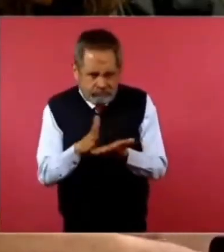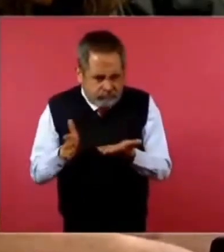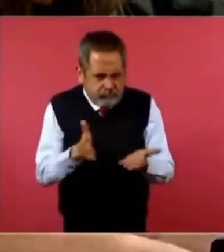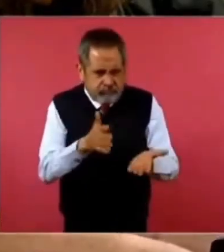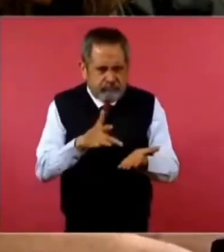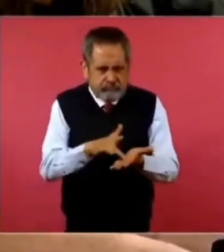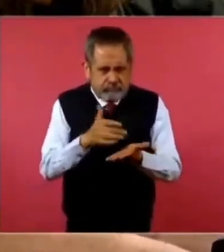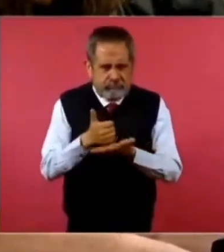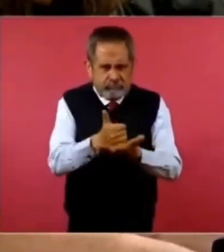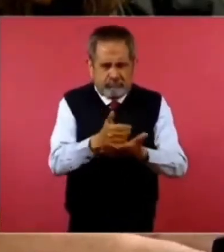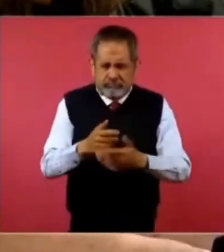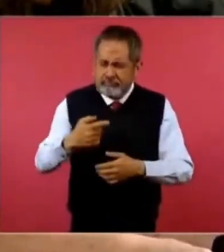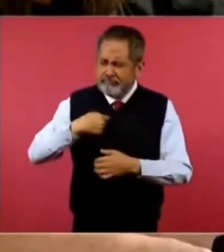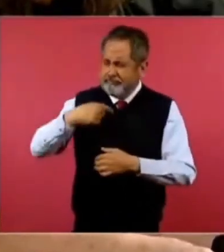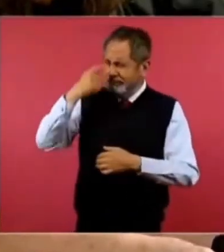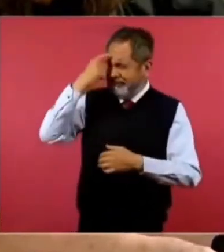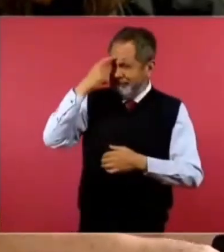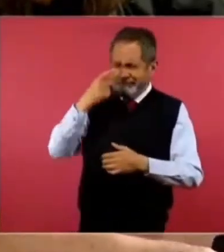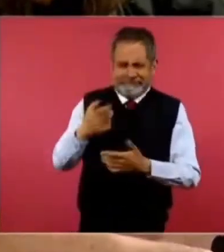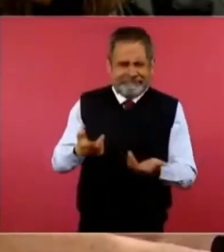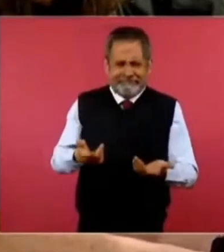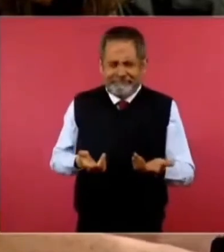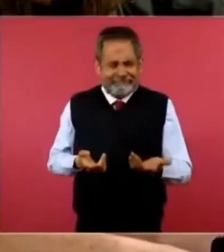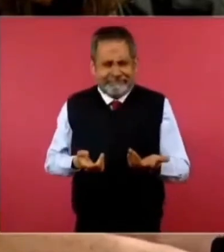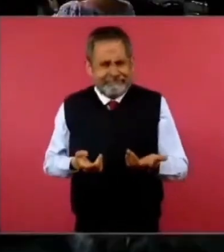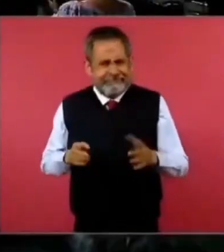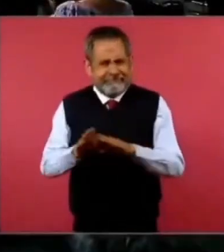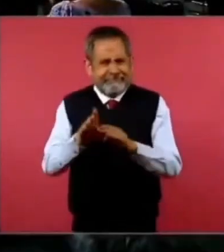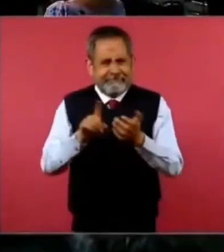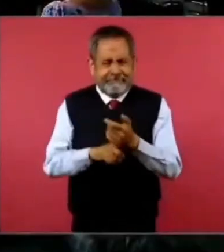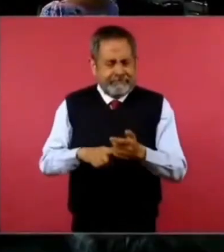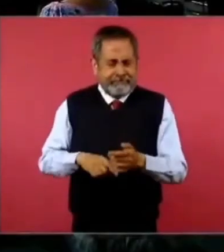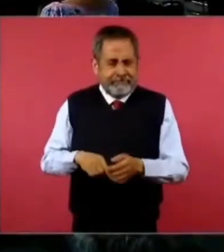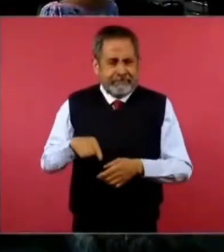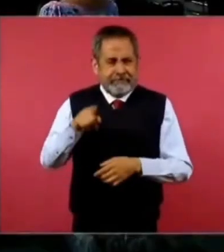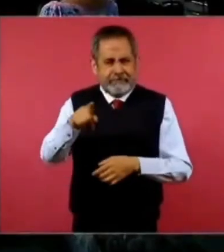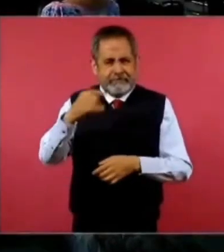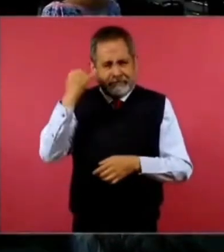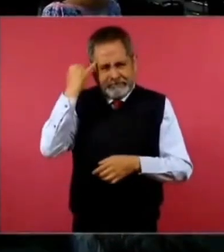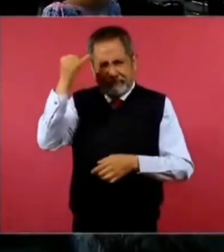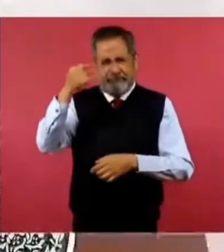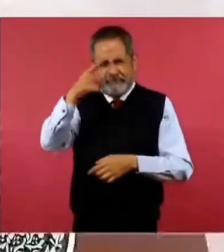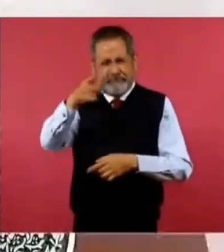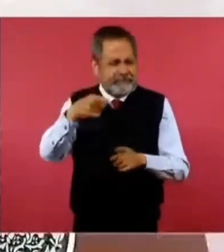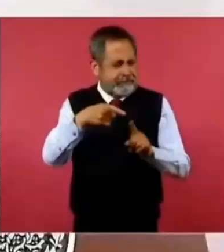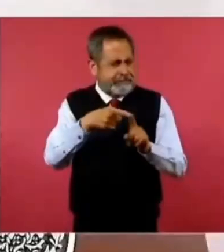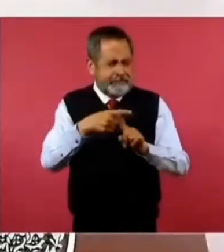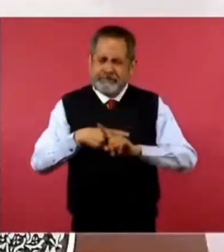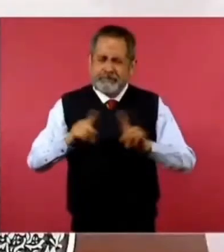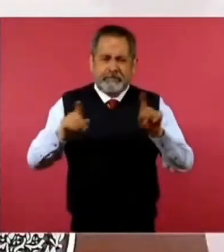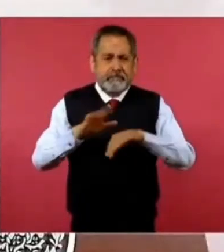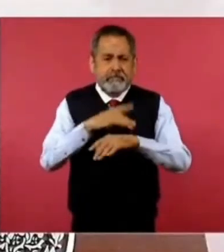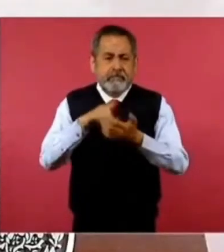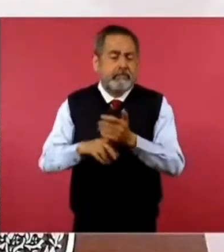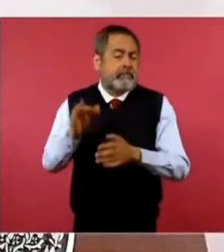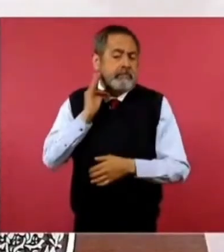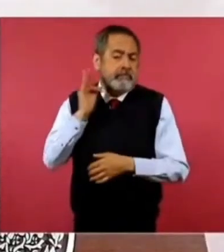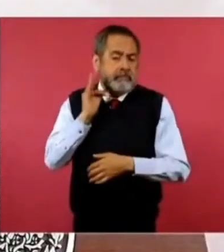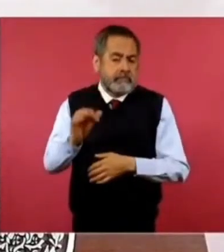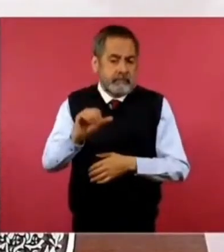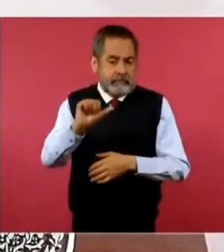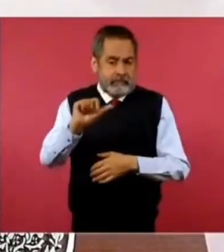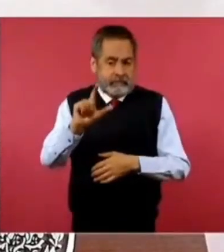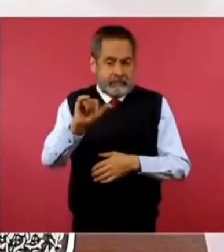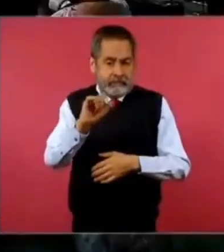Perdón, pero me parece abismal el criterio que usted está implementando ahí, porque el fiscal Alejandro Gertz